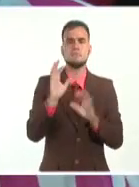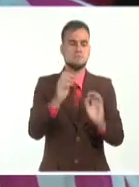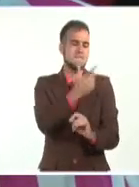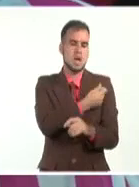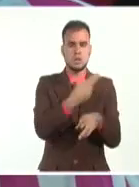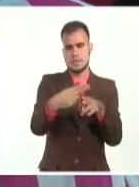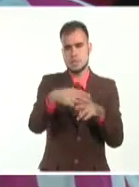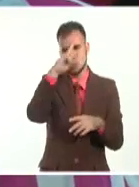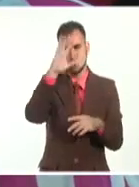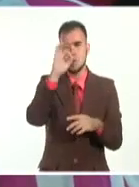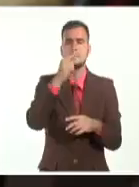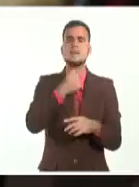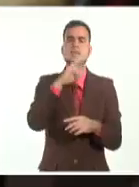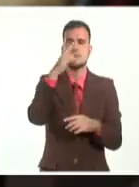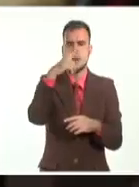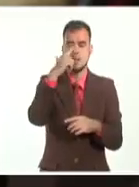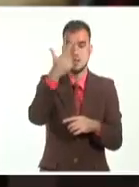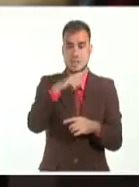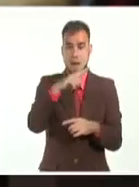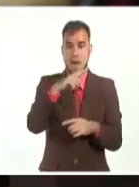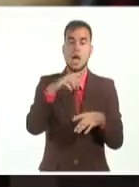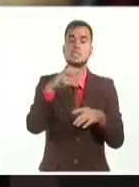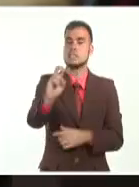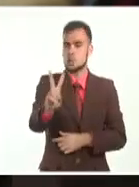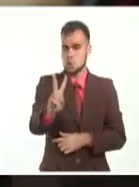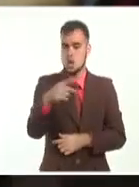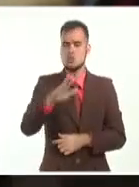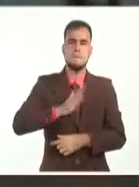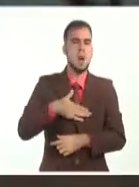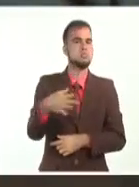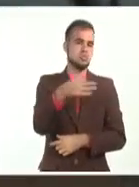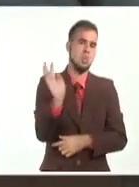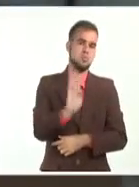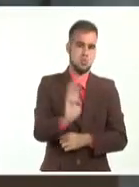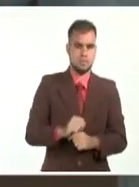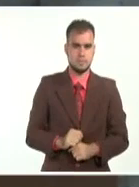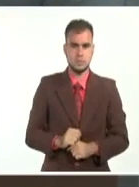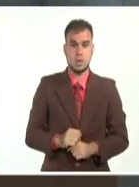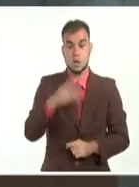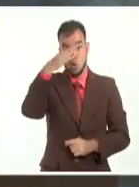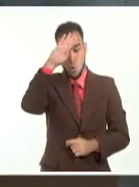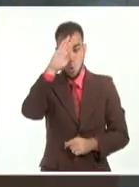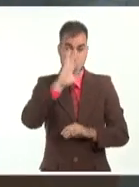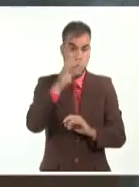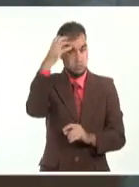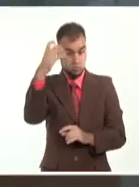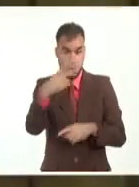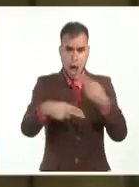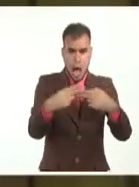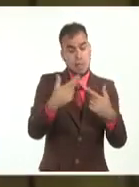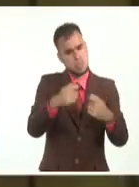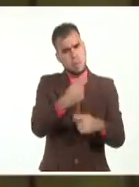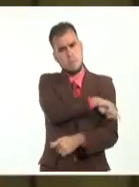02 en el municipio de Güines. Los esfuerzos que hoy realiza el país necesitan de una respuesta de la